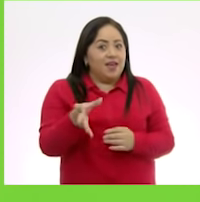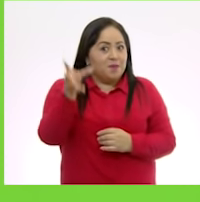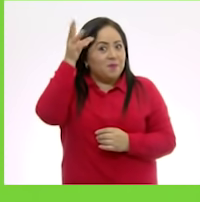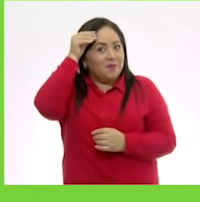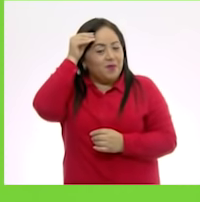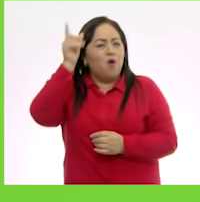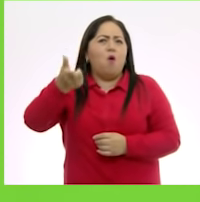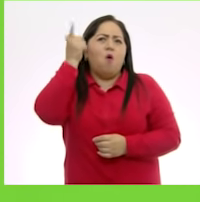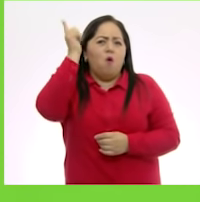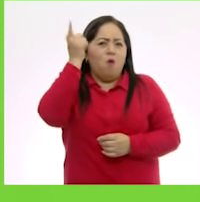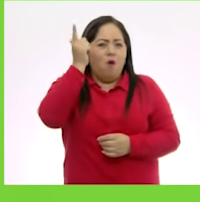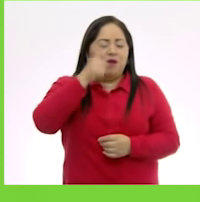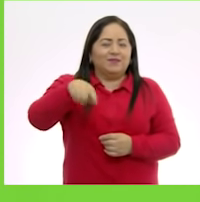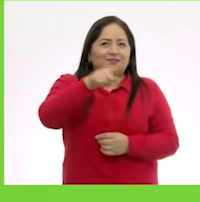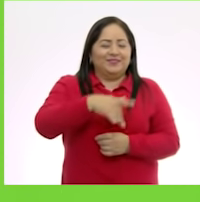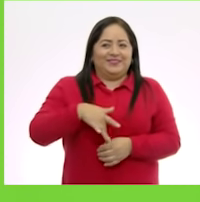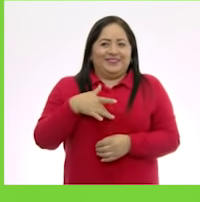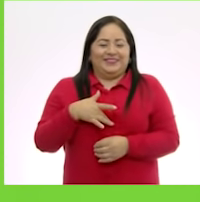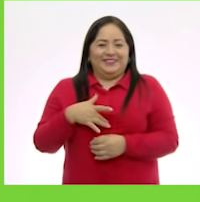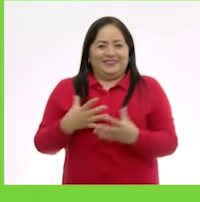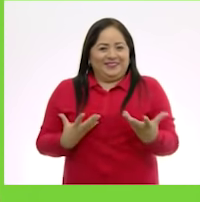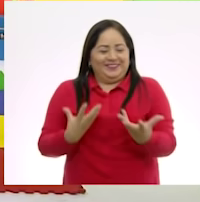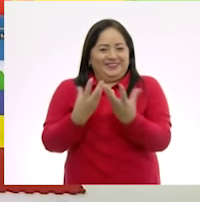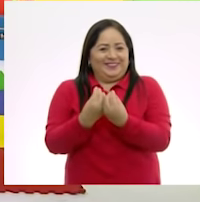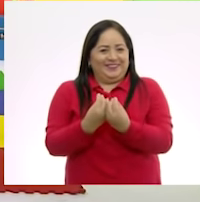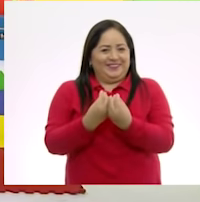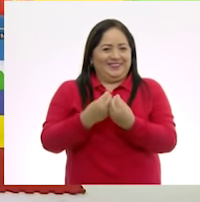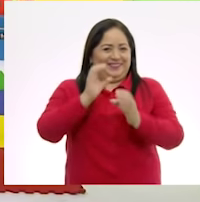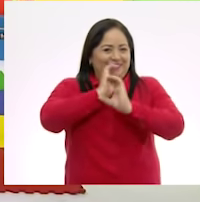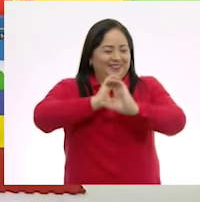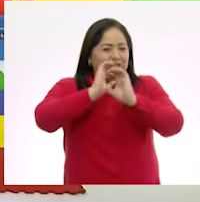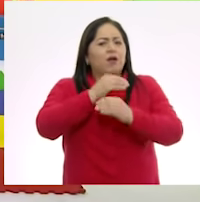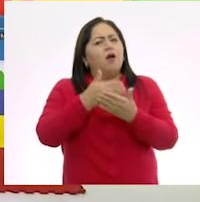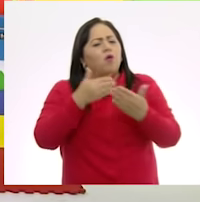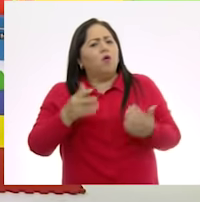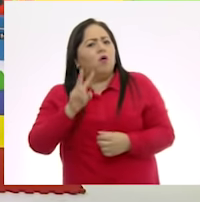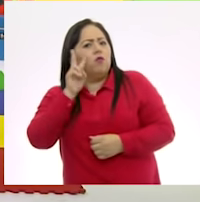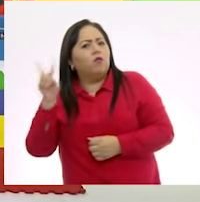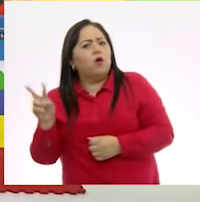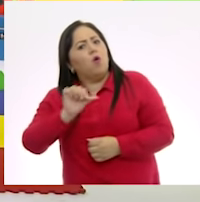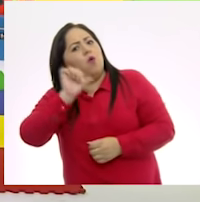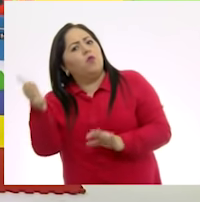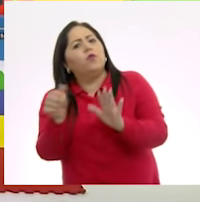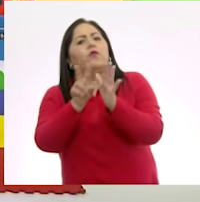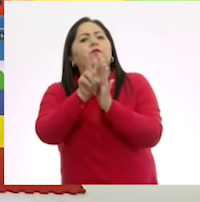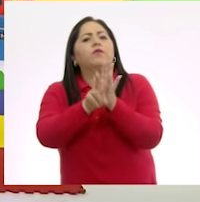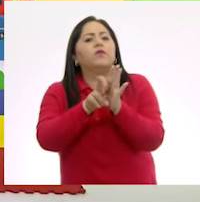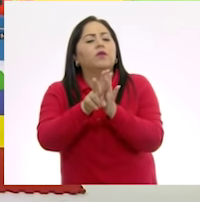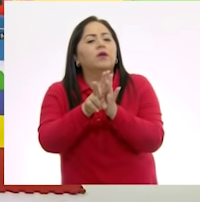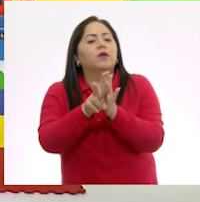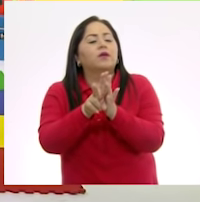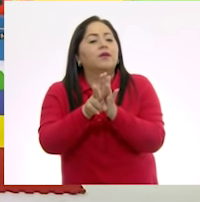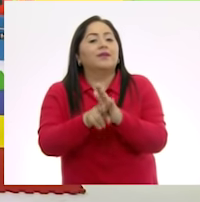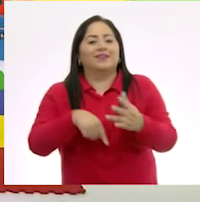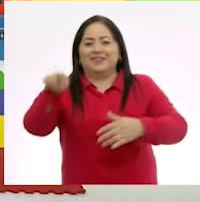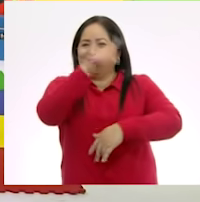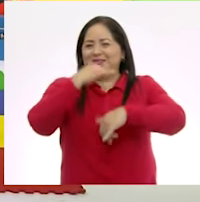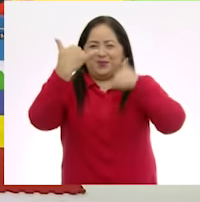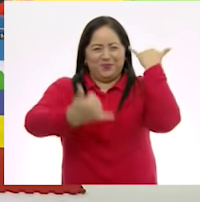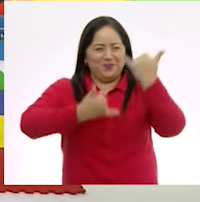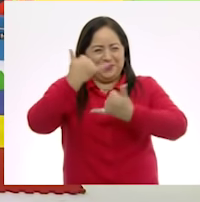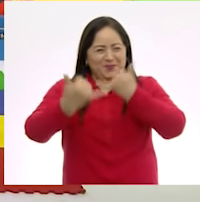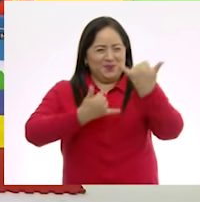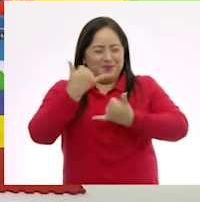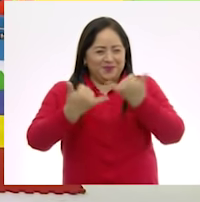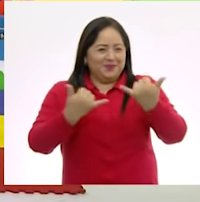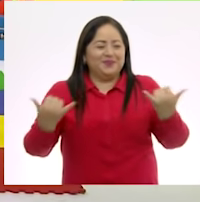¿Aprendieron? Ojalá se hayan animado a cantarla con nosotras. Ahora veamos el siguiente video y ¡a